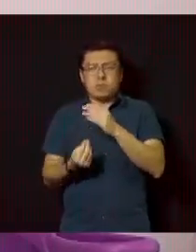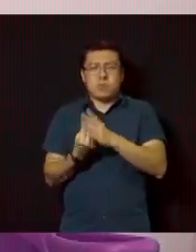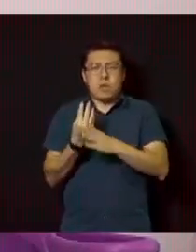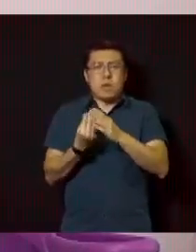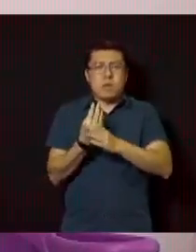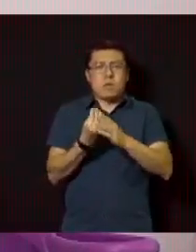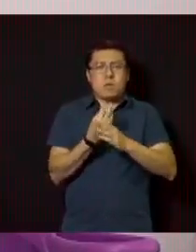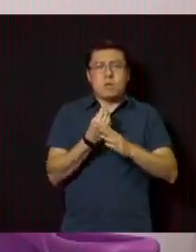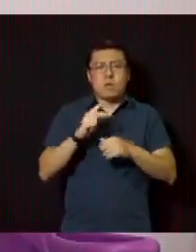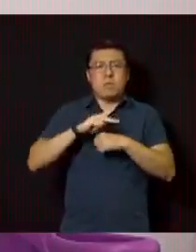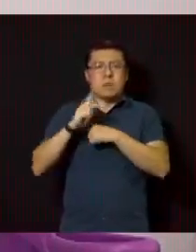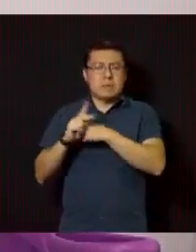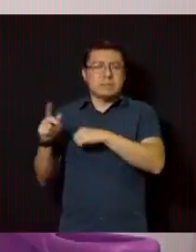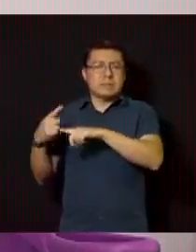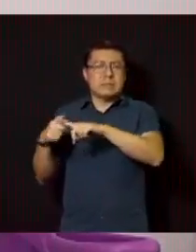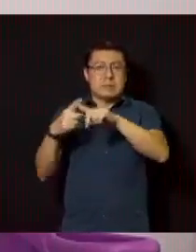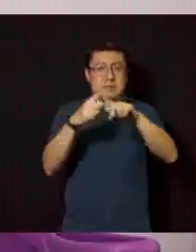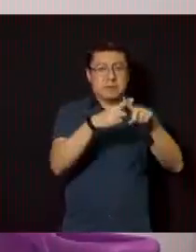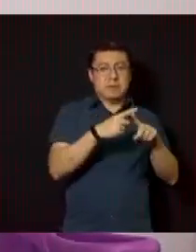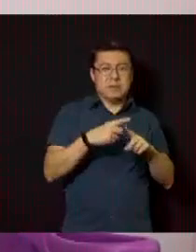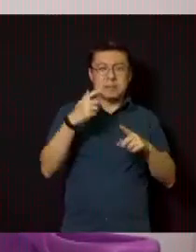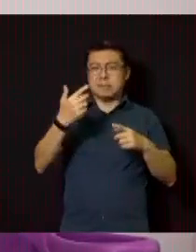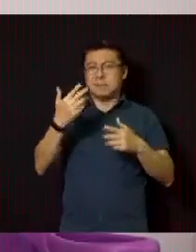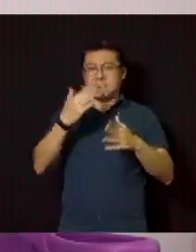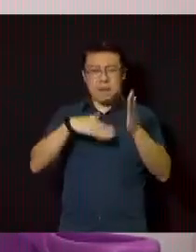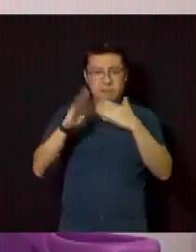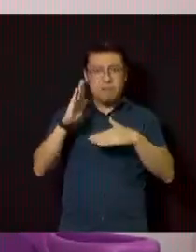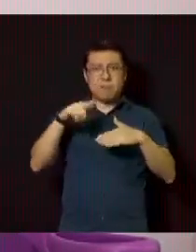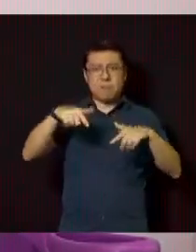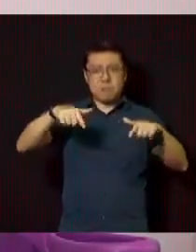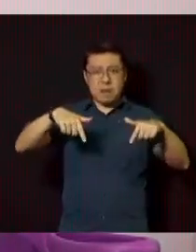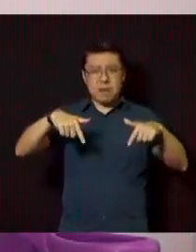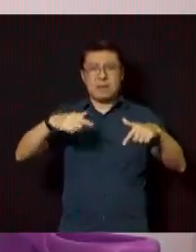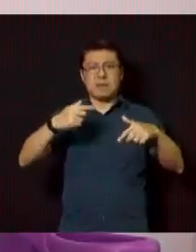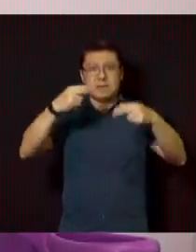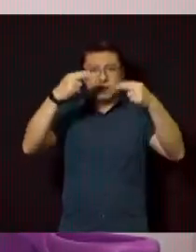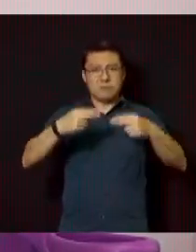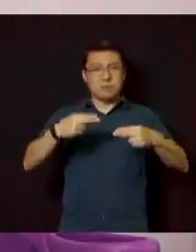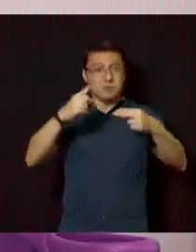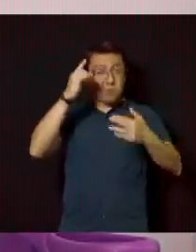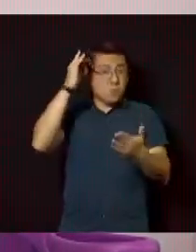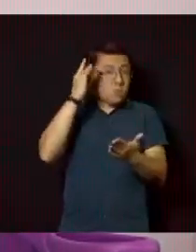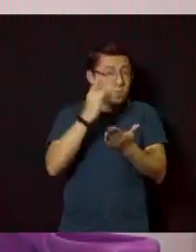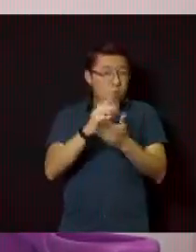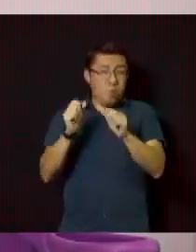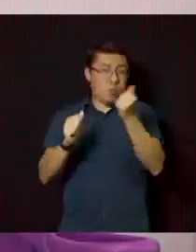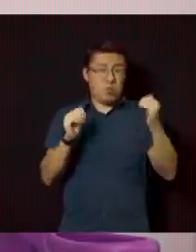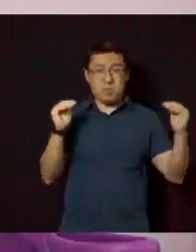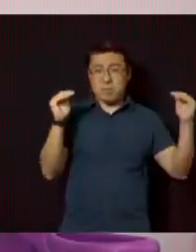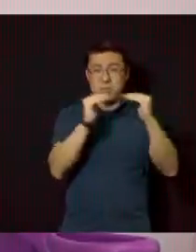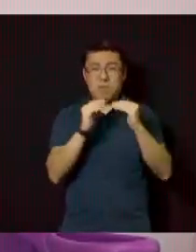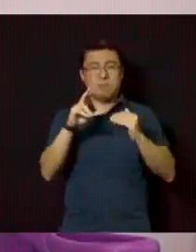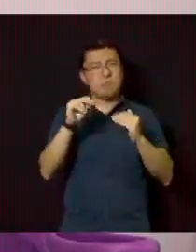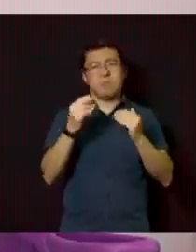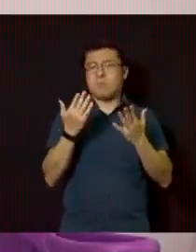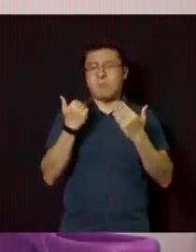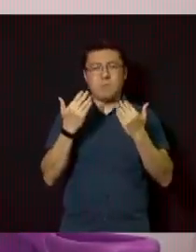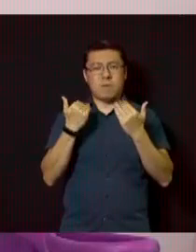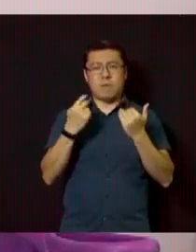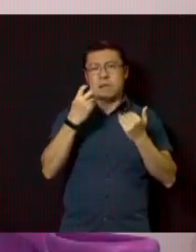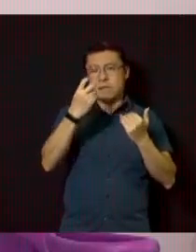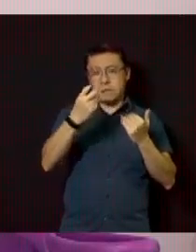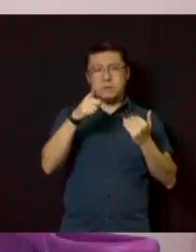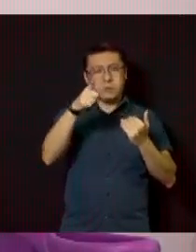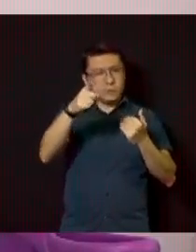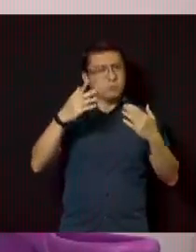en más países. Una plataforma de negocio única, porque es única, ¿sí? Todo esto a ti te tiene que dar la